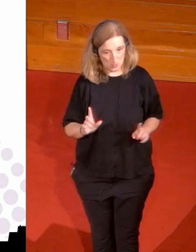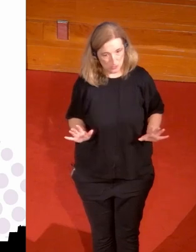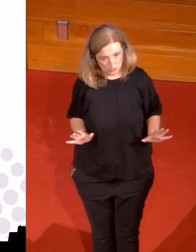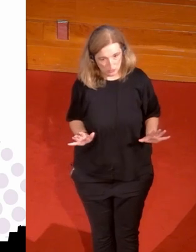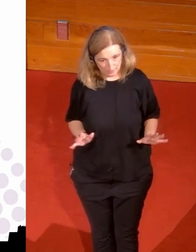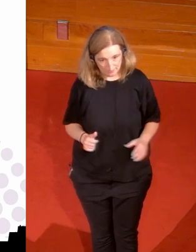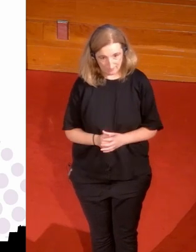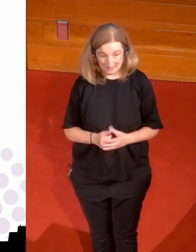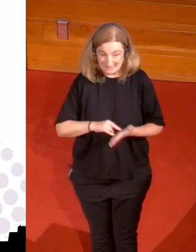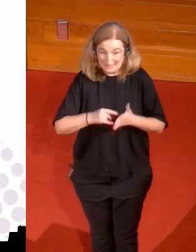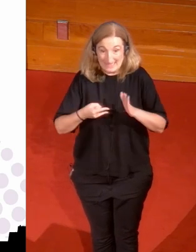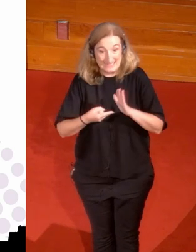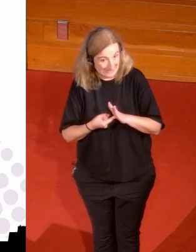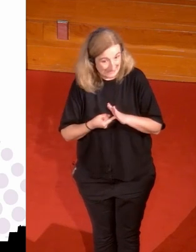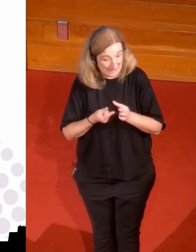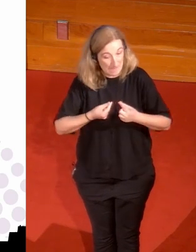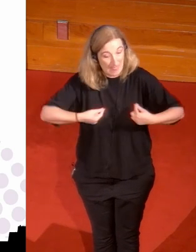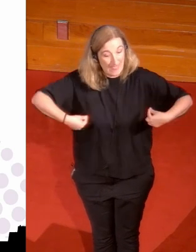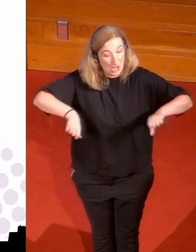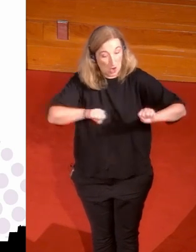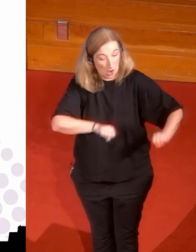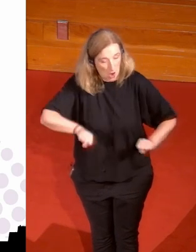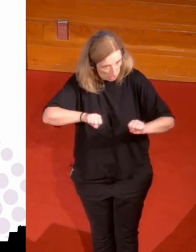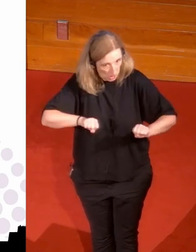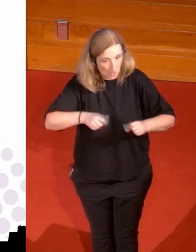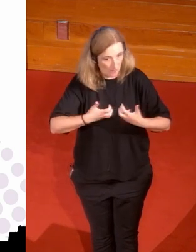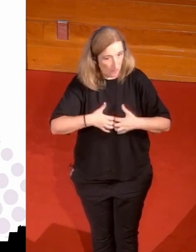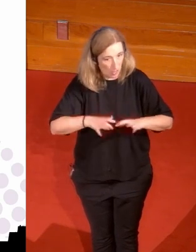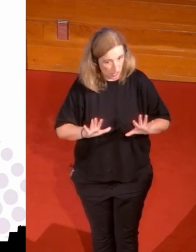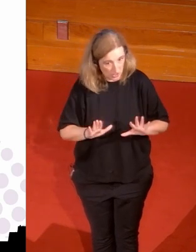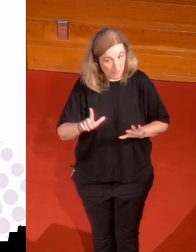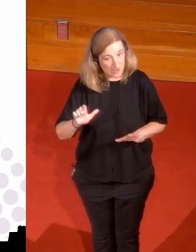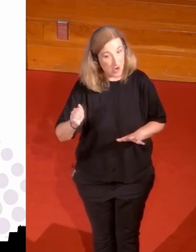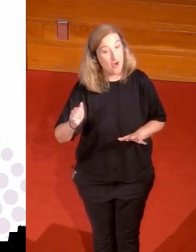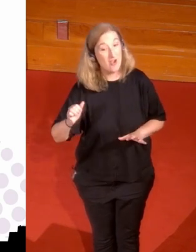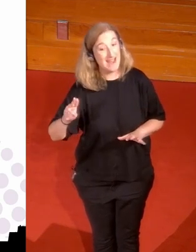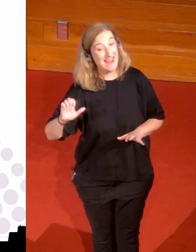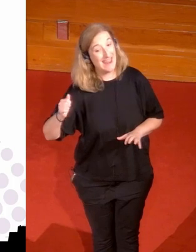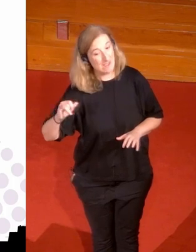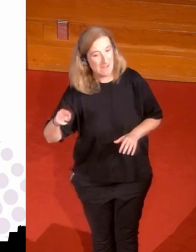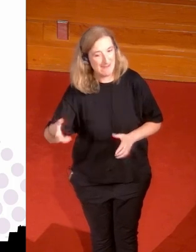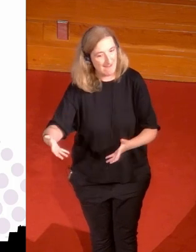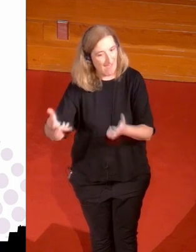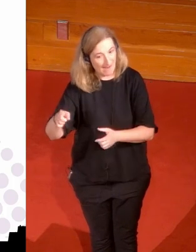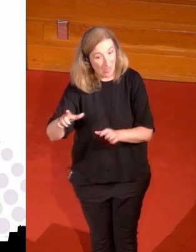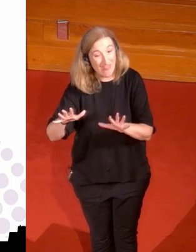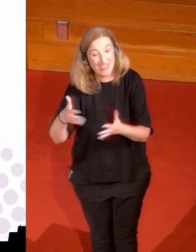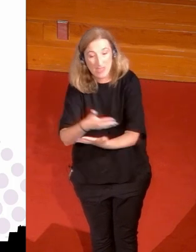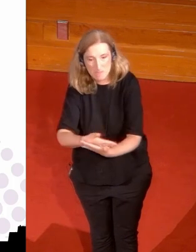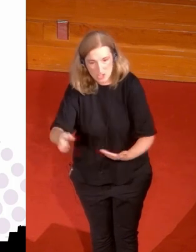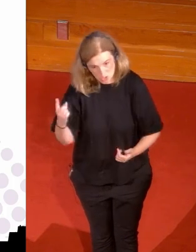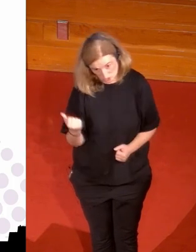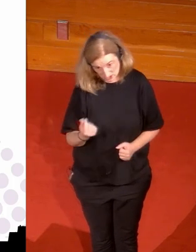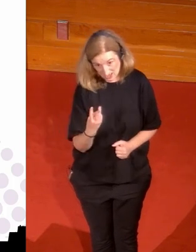H el sistema del cordón ha funcionado pero el partido de Marín lupen ha sido el más votado con 10 millones de votos